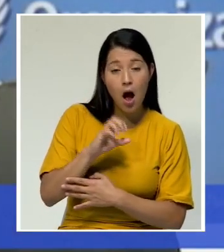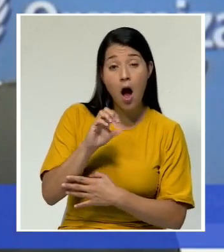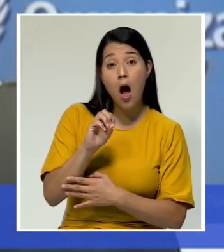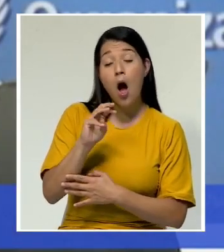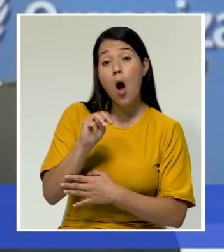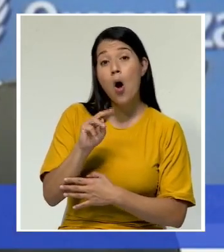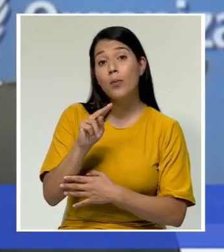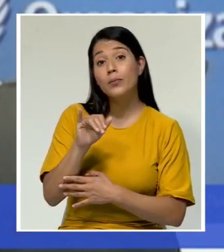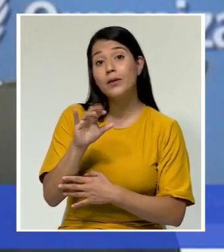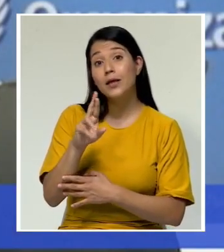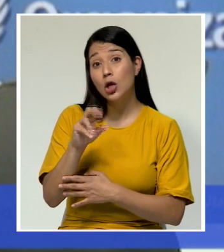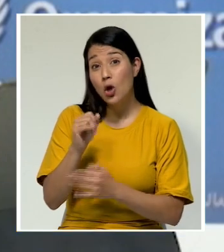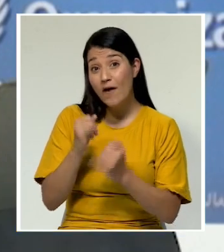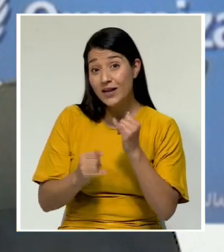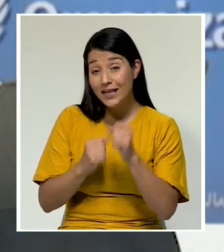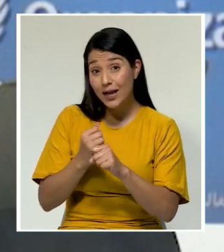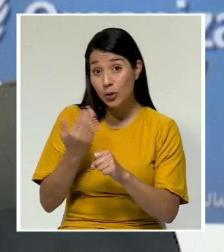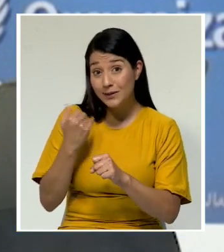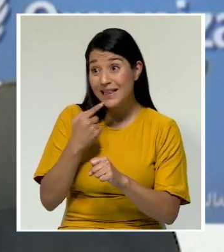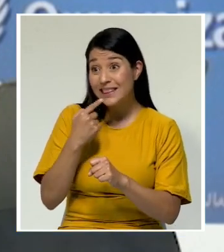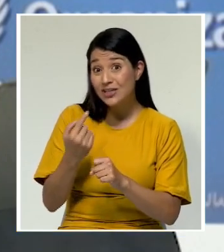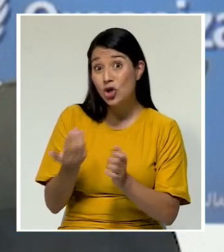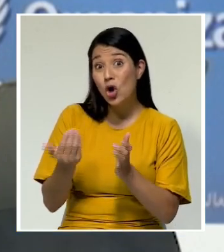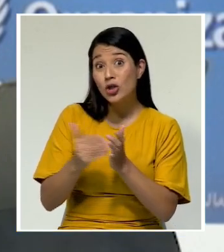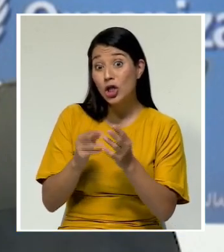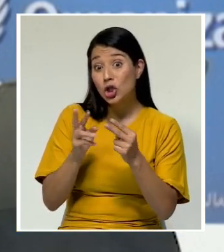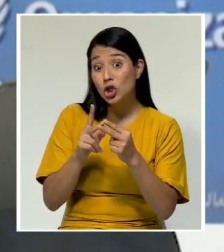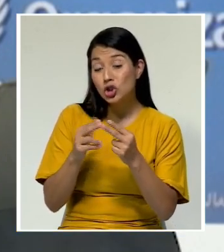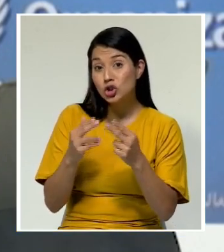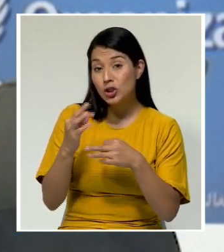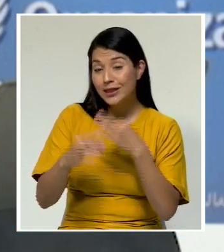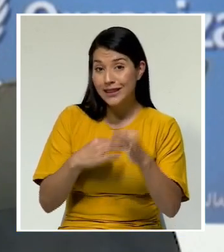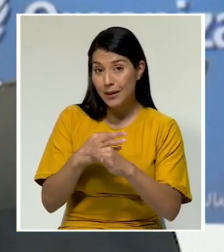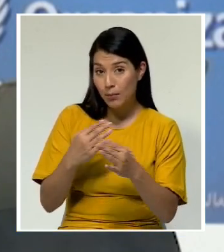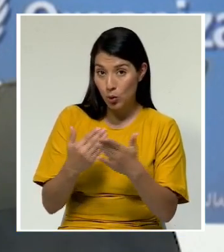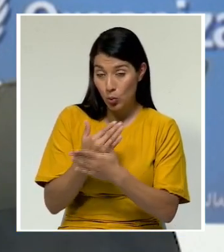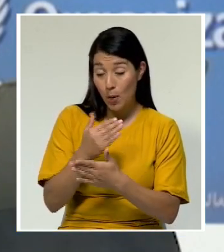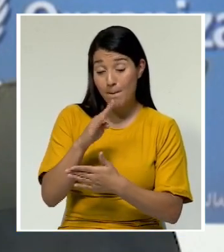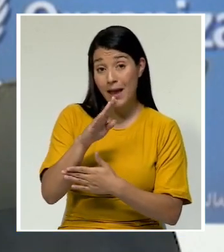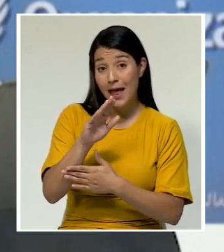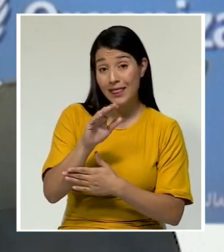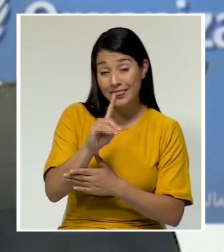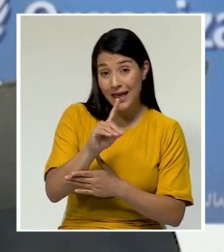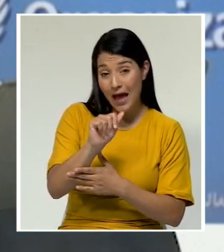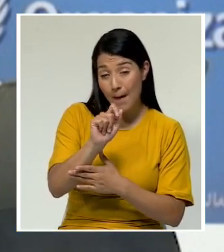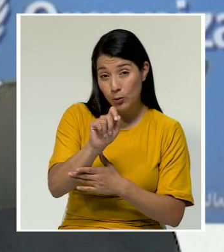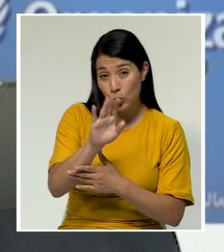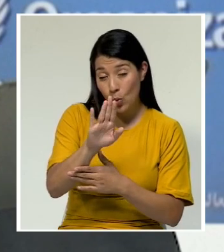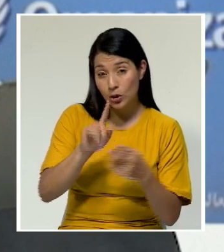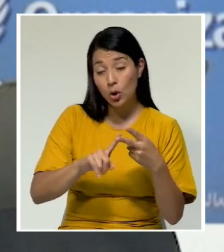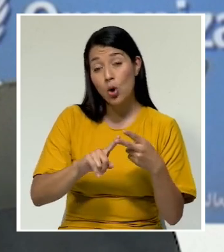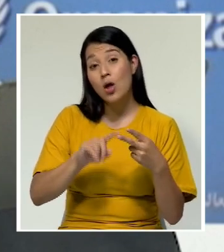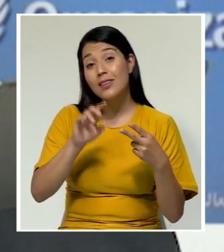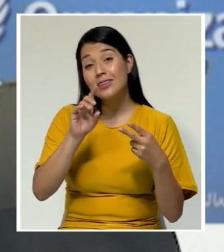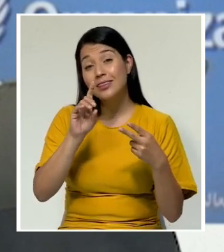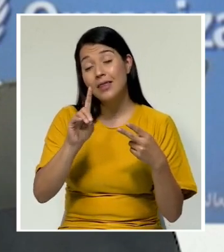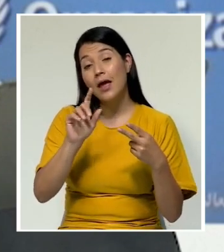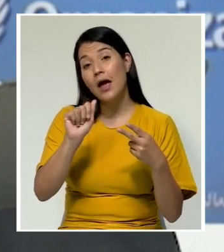Nuestras Regiones, la revista sobre las distintas regiones del país. Por 13, Costa